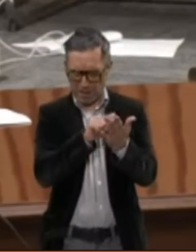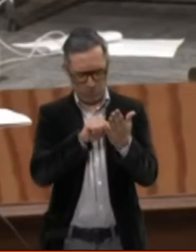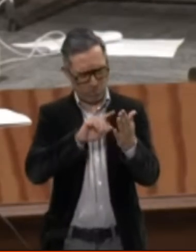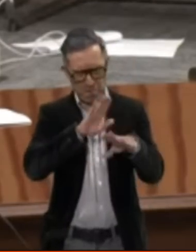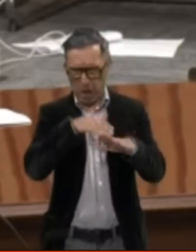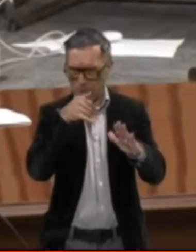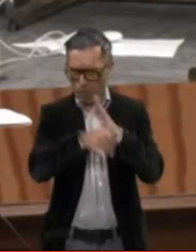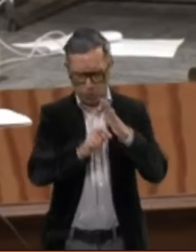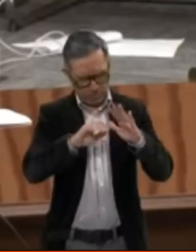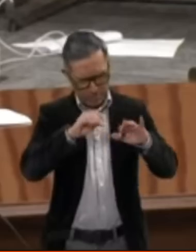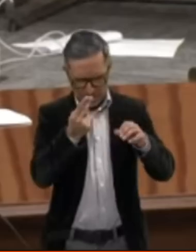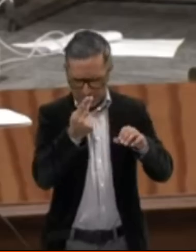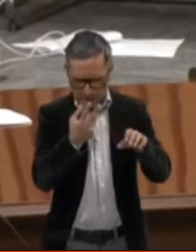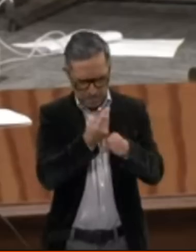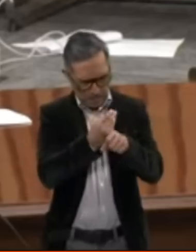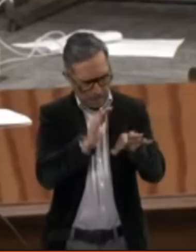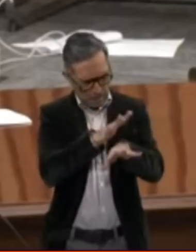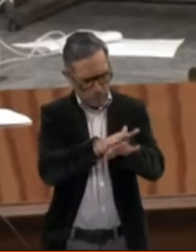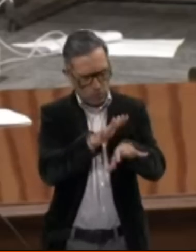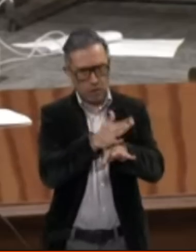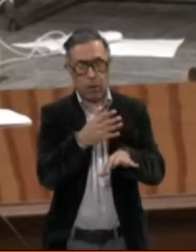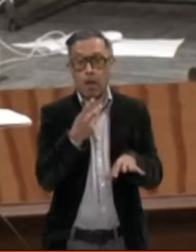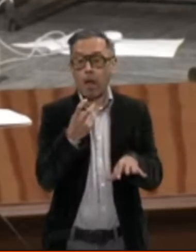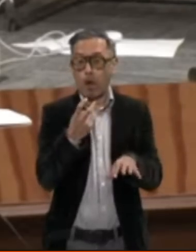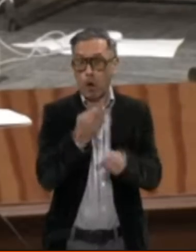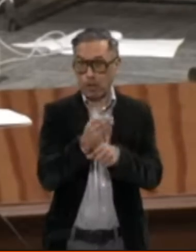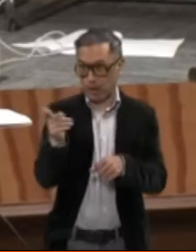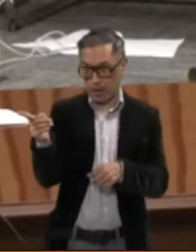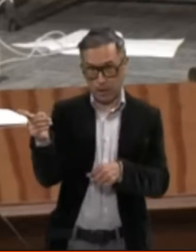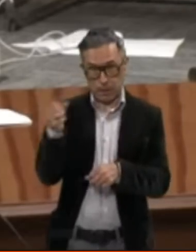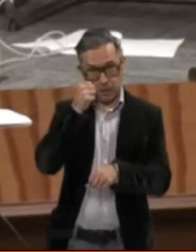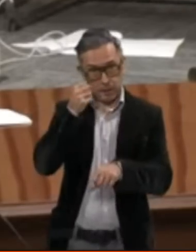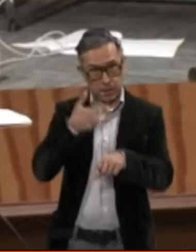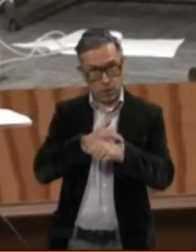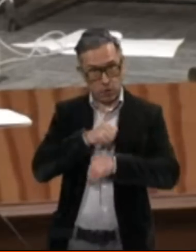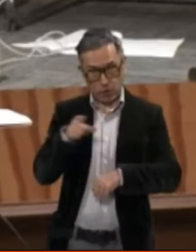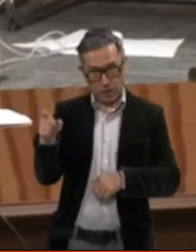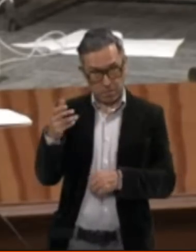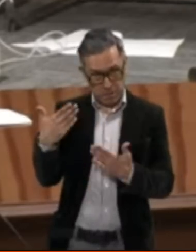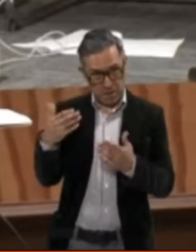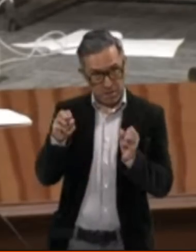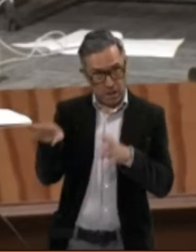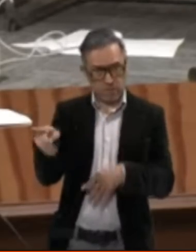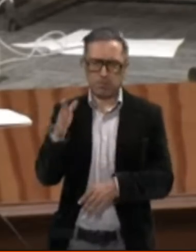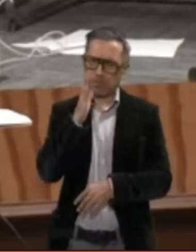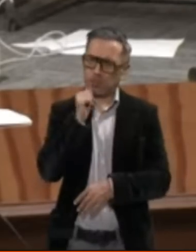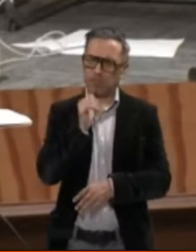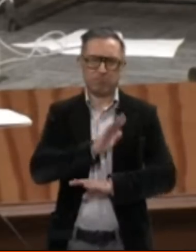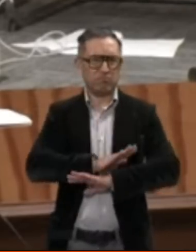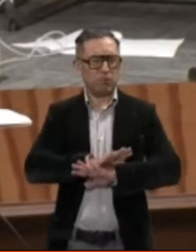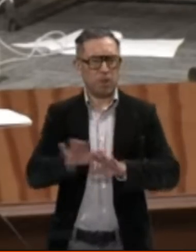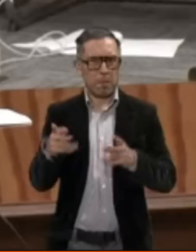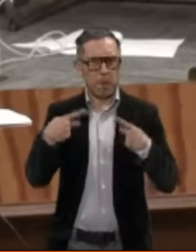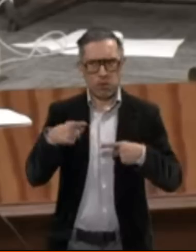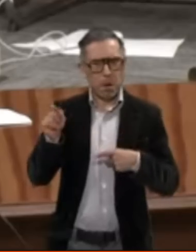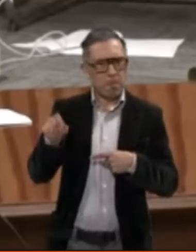permitir situaciones como la que encarna Edmundo Jacobo, no se puede permitir que las personas se eternicen